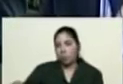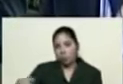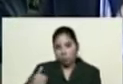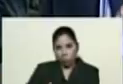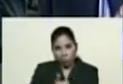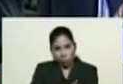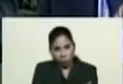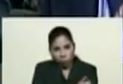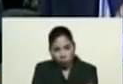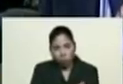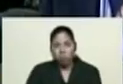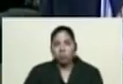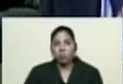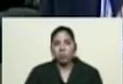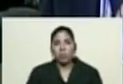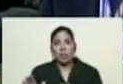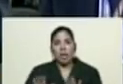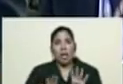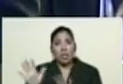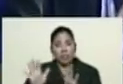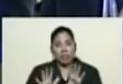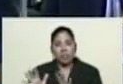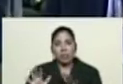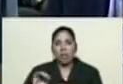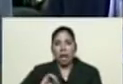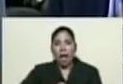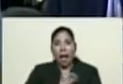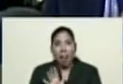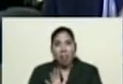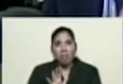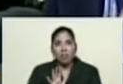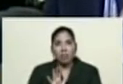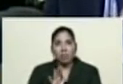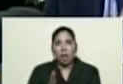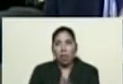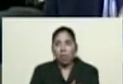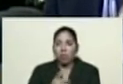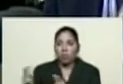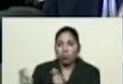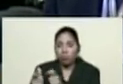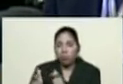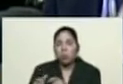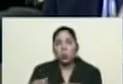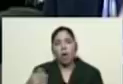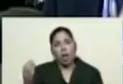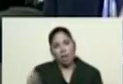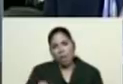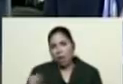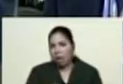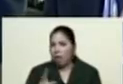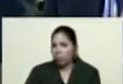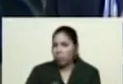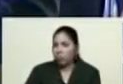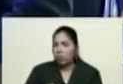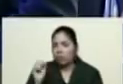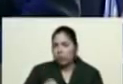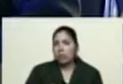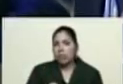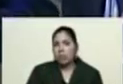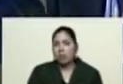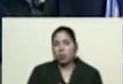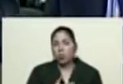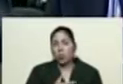la 15ª cumbre del ALBA, él nos decía, es verdad que duele, es verdad que pega, decía, pero a